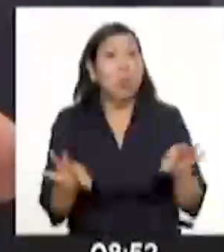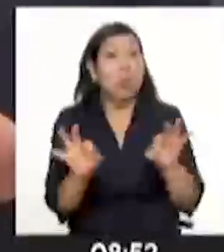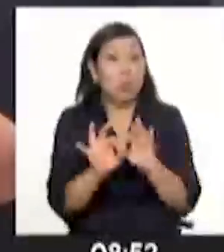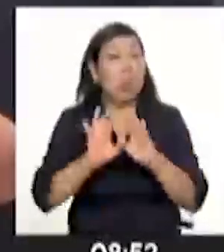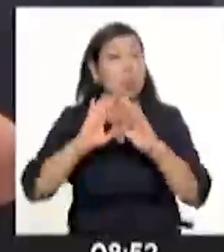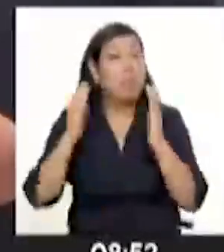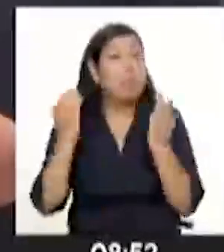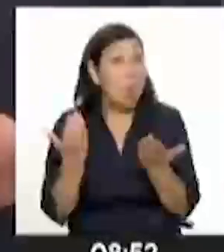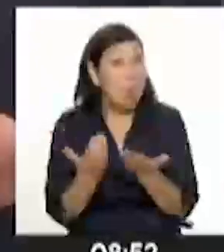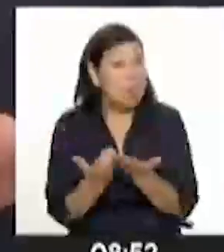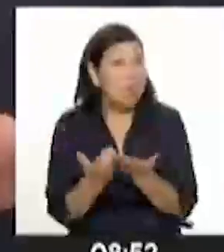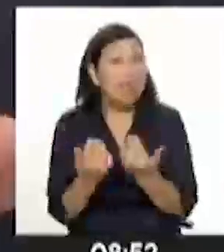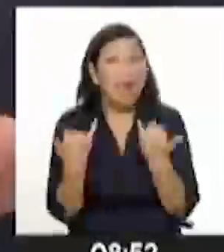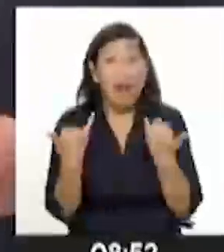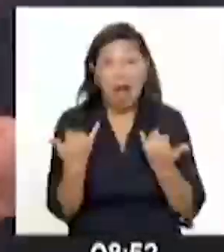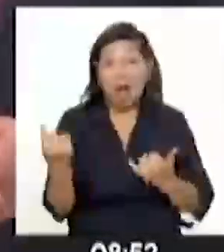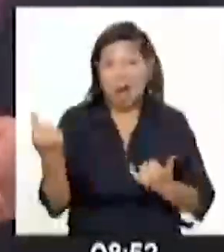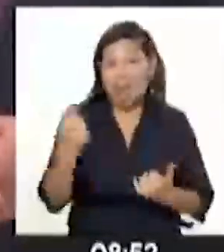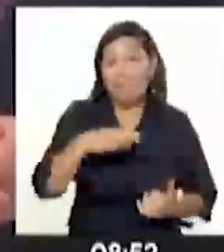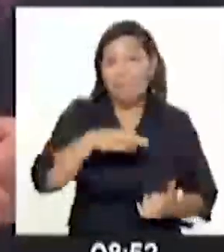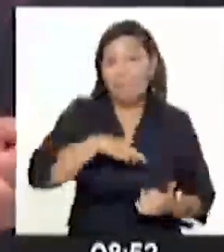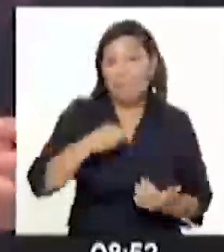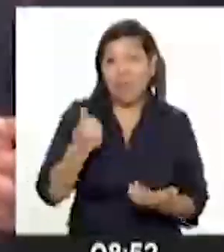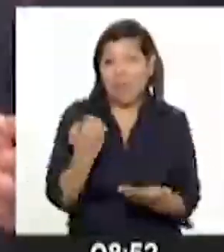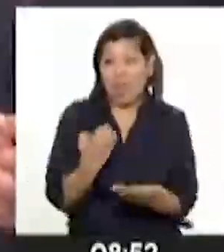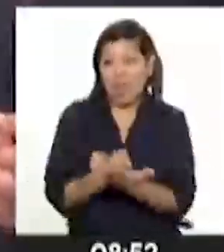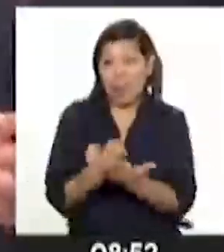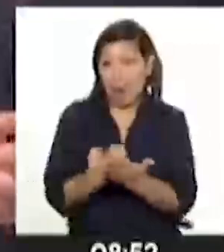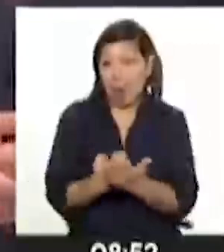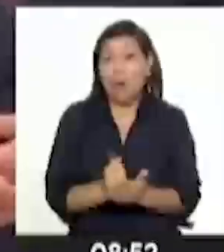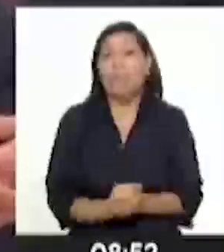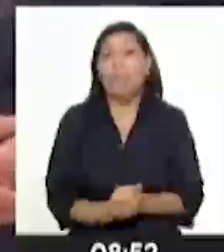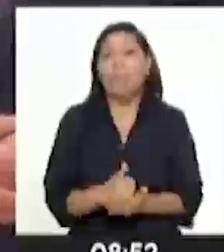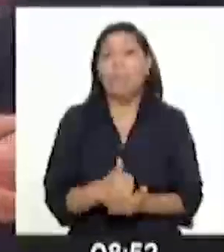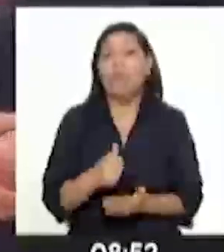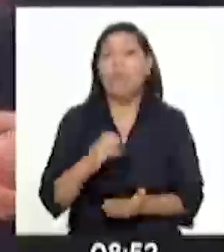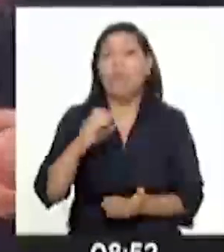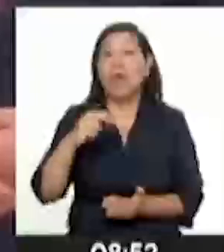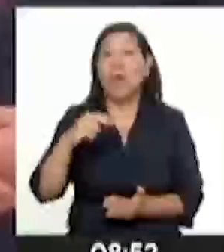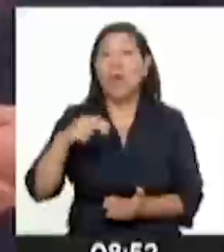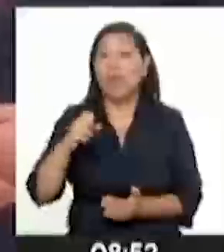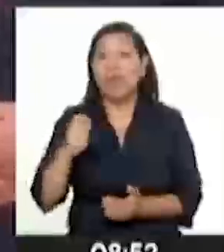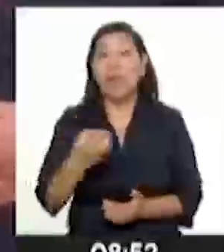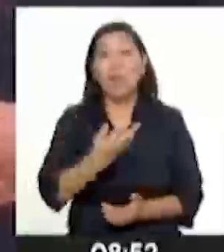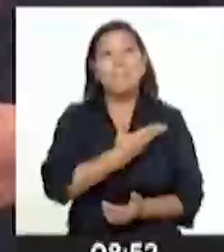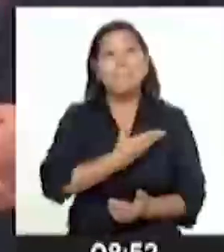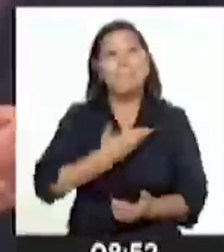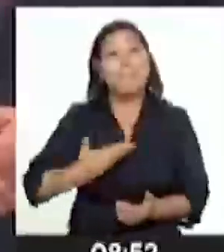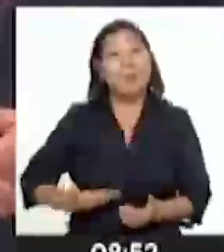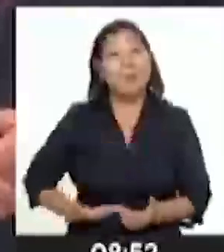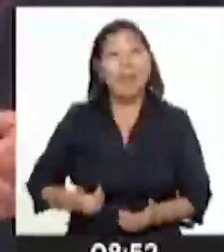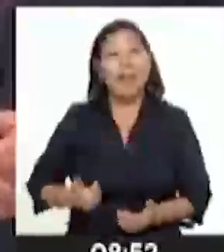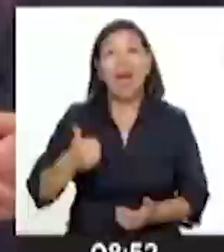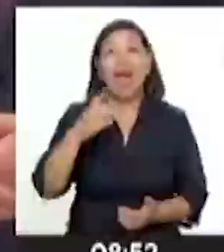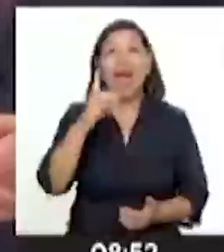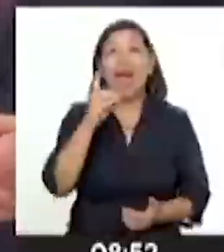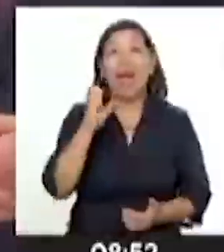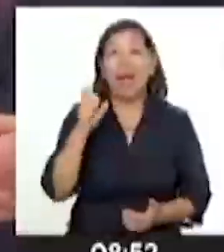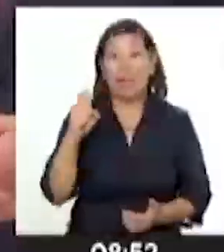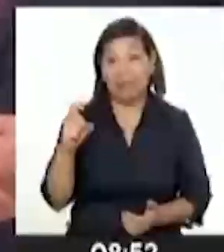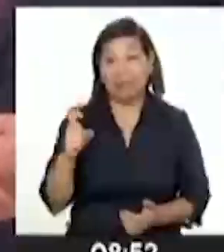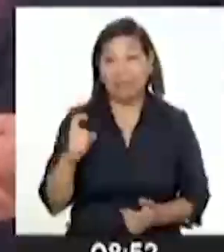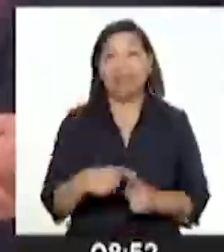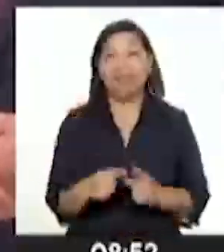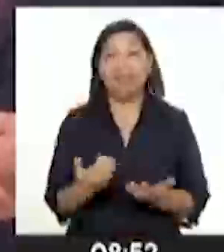mundo. Nos acompañan el ministro de Economía y Finanzas, el señor Alex Contreras, y también el presidente de ADEX, Julio Pérez Albán.